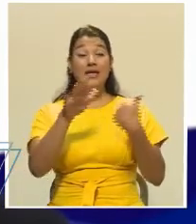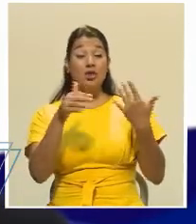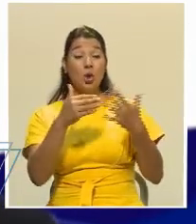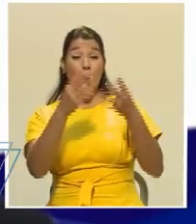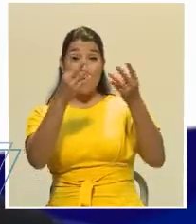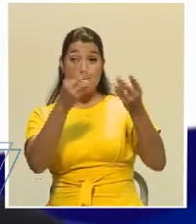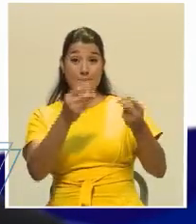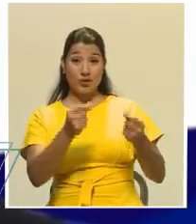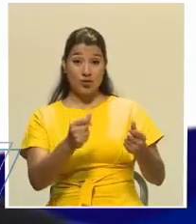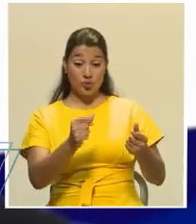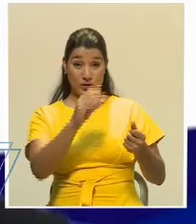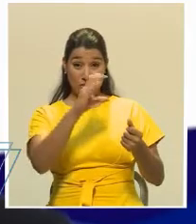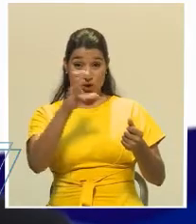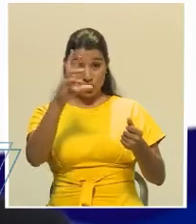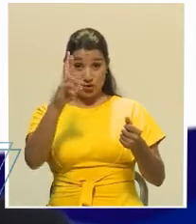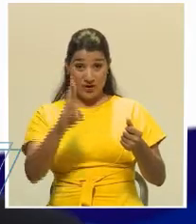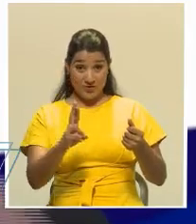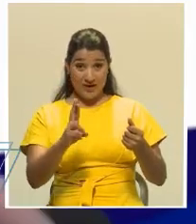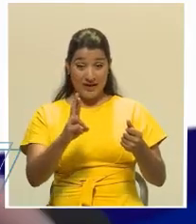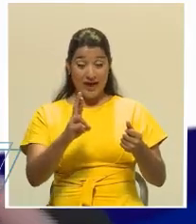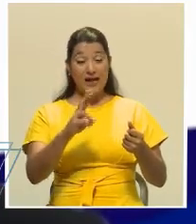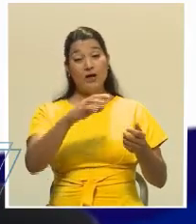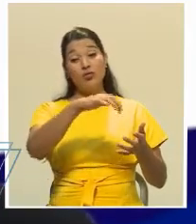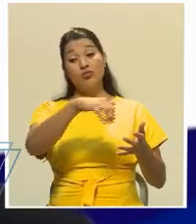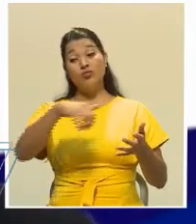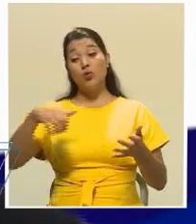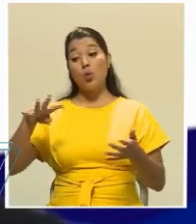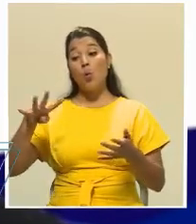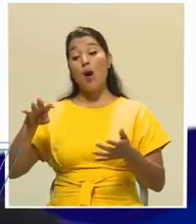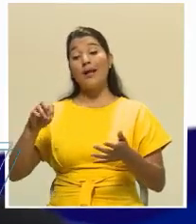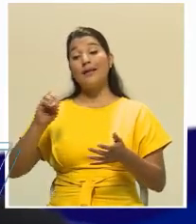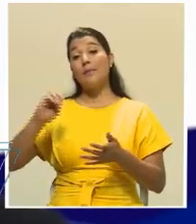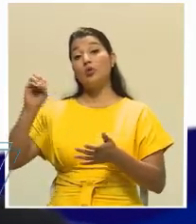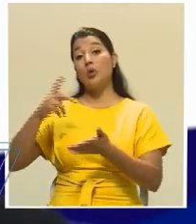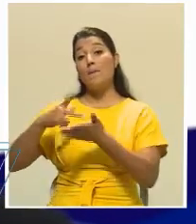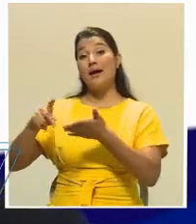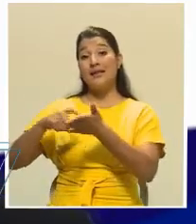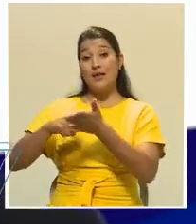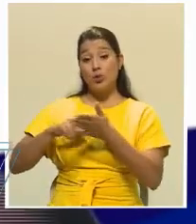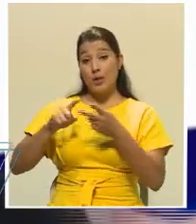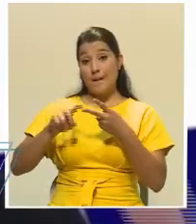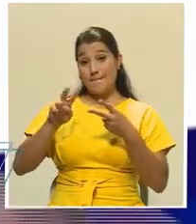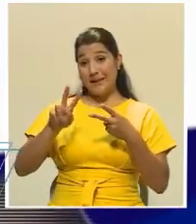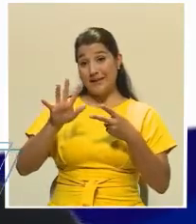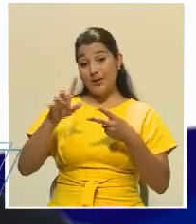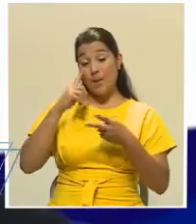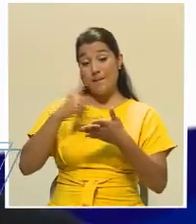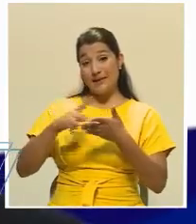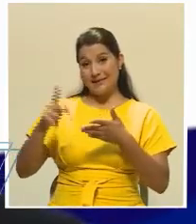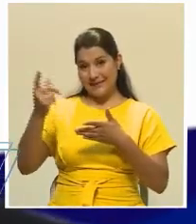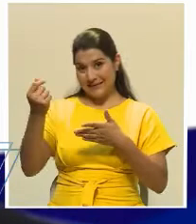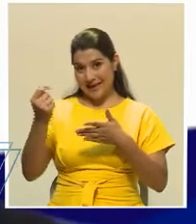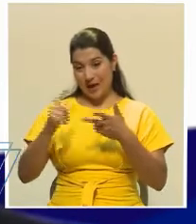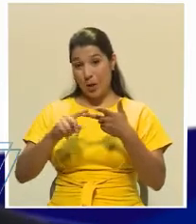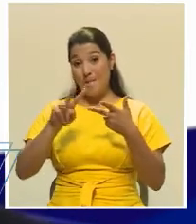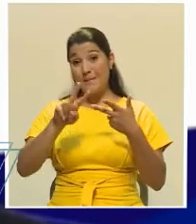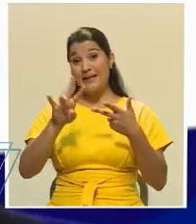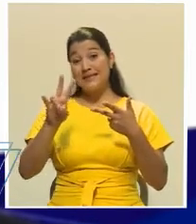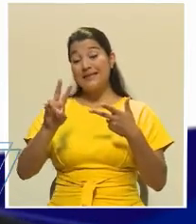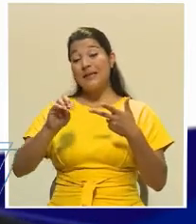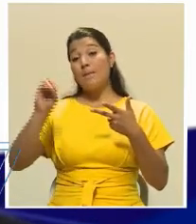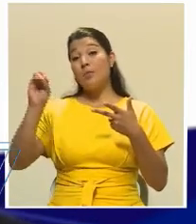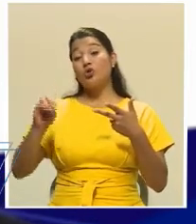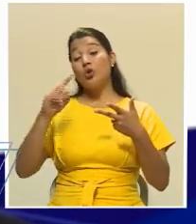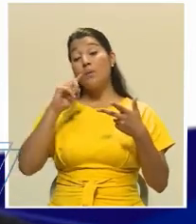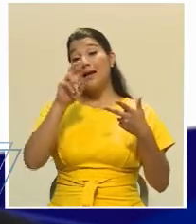un 40% es para pagar deuda, un 25% es para remuneraciones y un 27% es para las transferencias